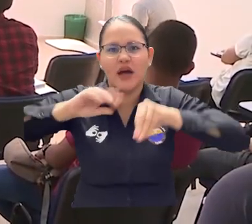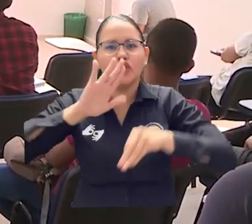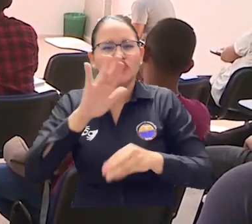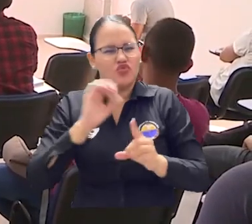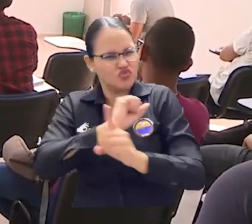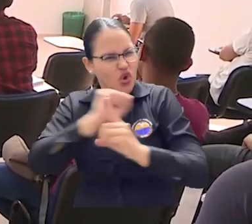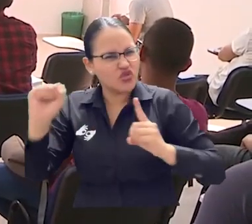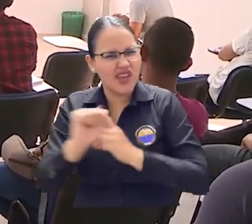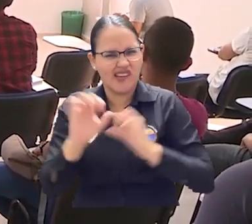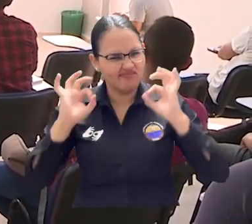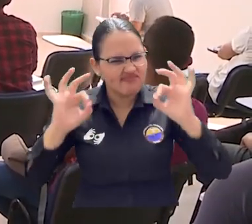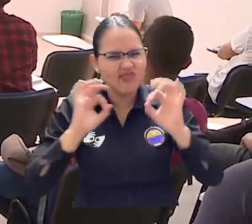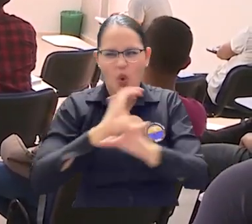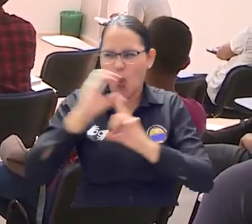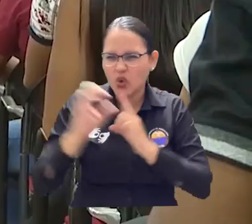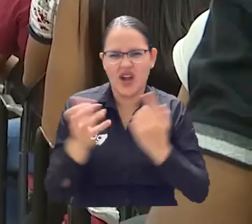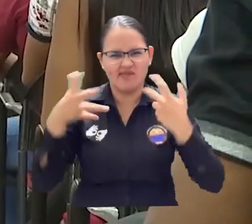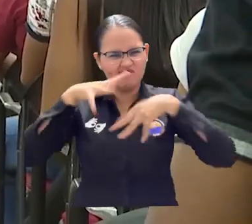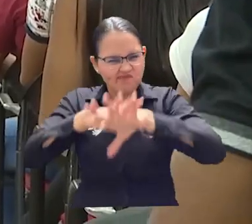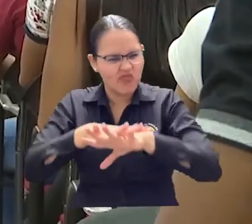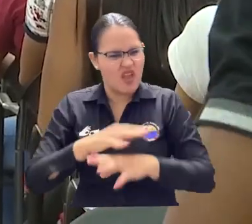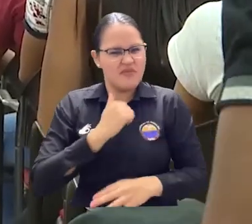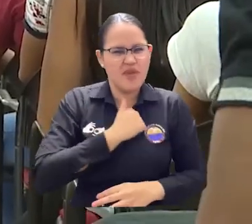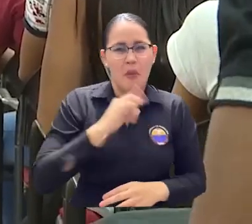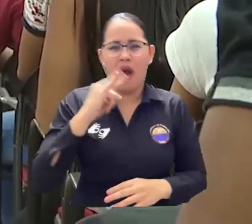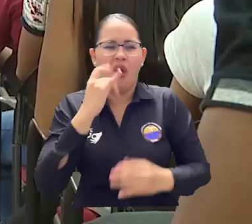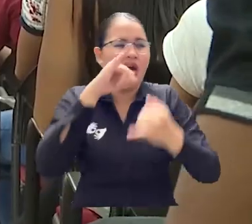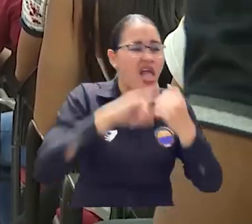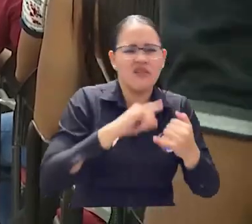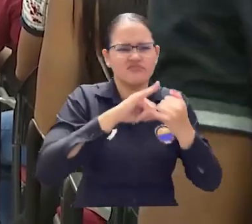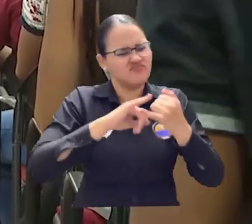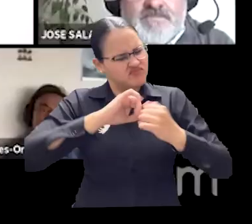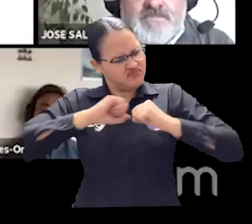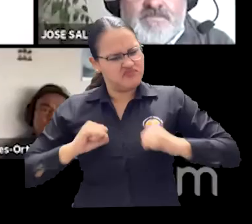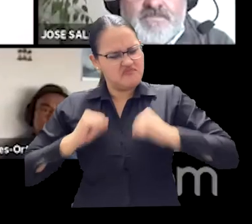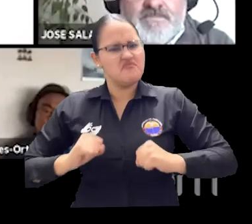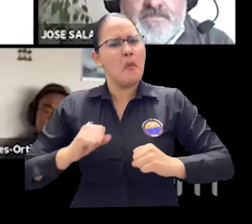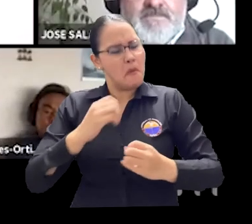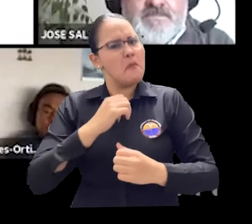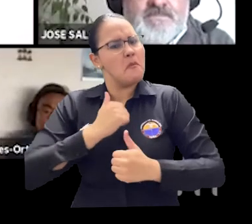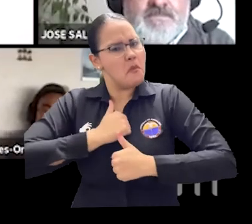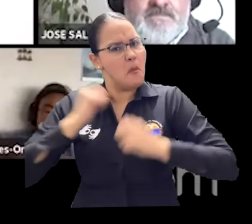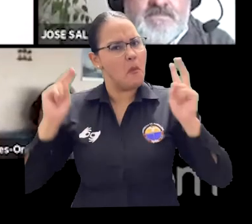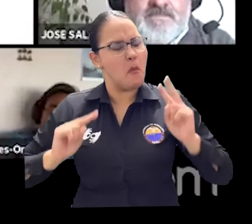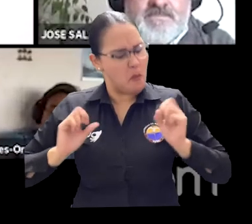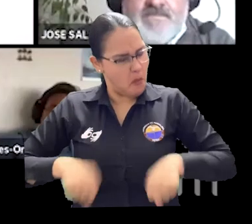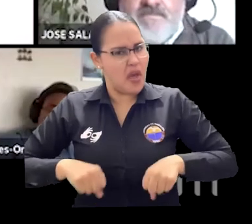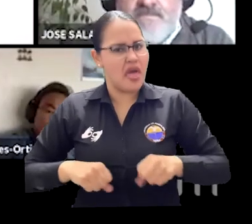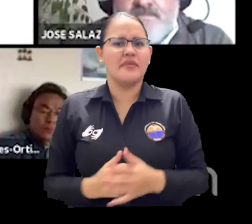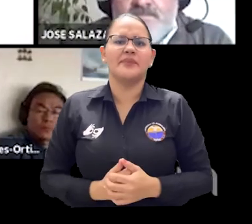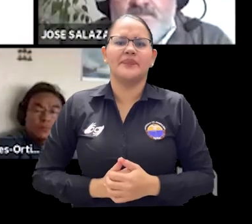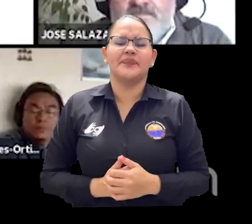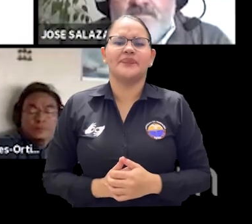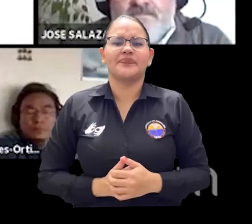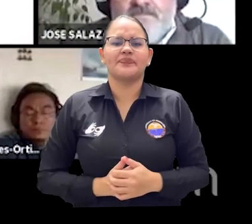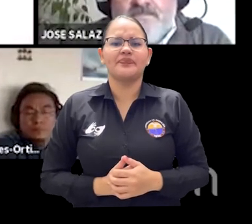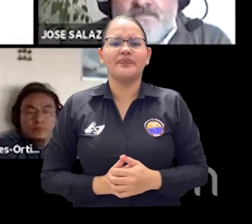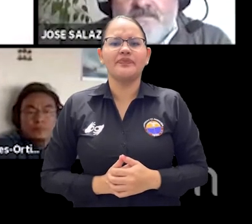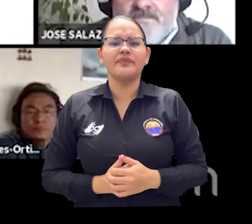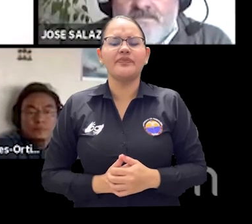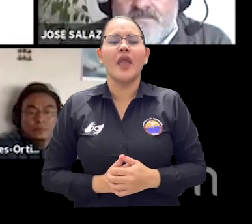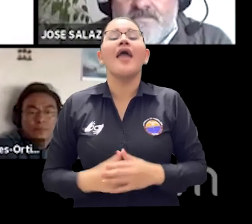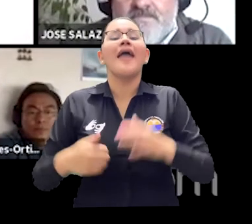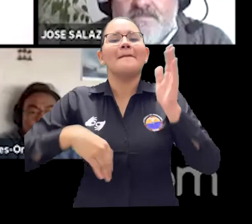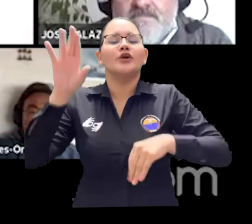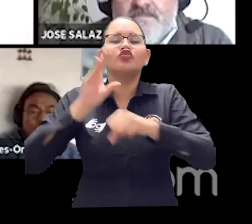el marco de la interculturalidad y la interdependencia planetaria. Pero el doctorando, más que eso,